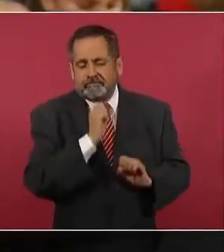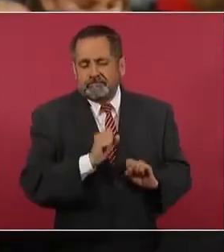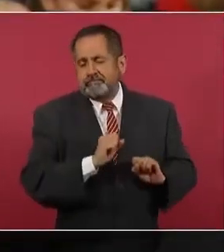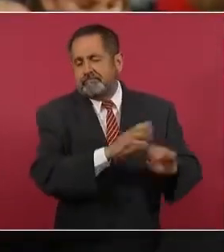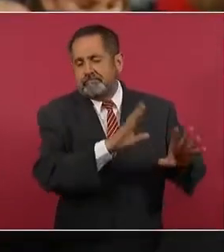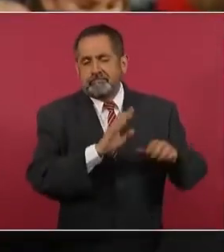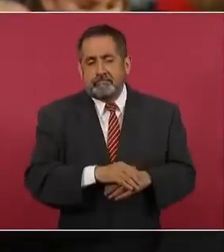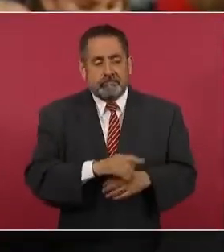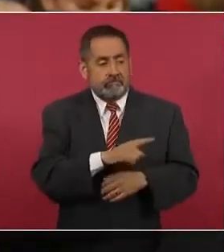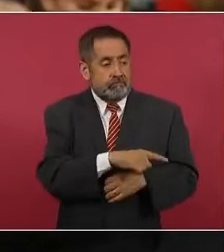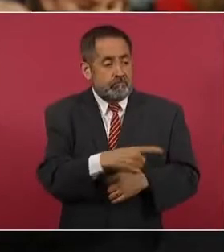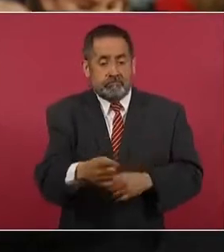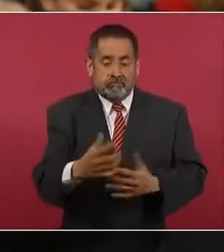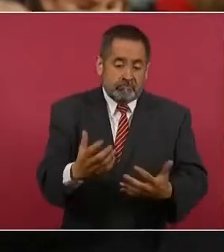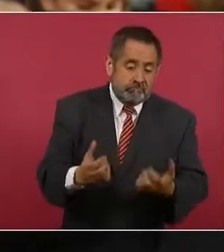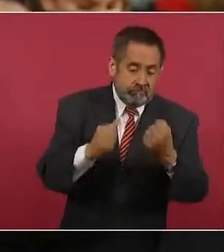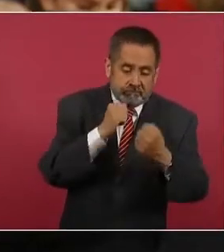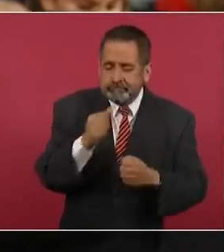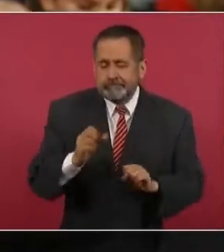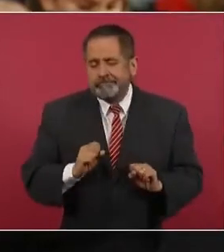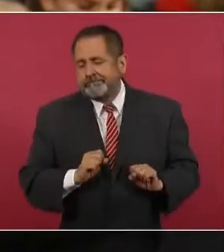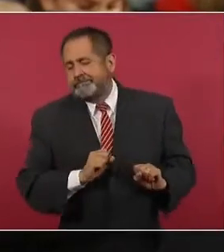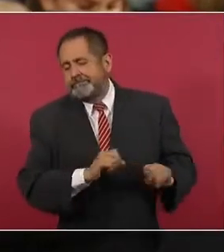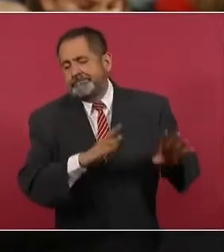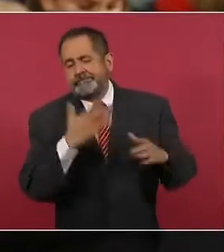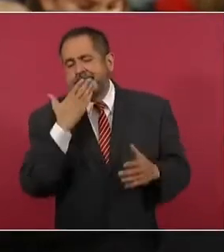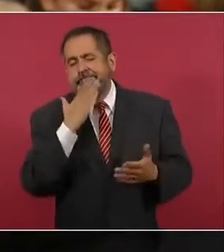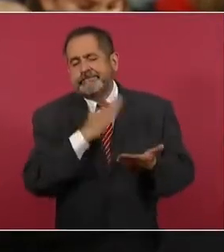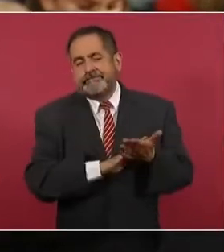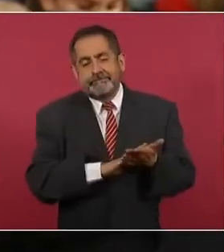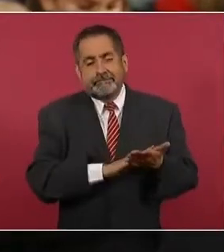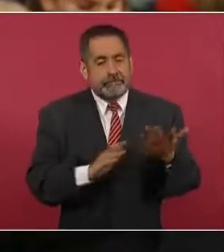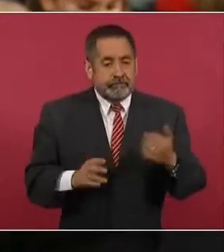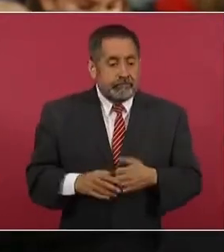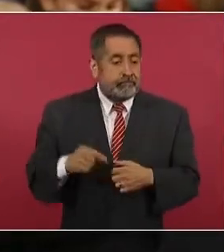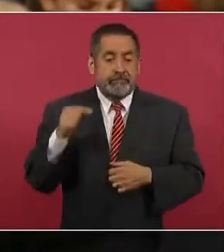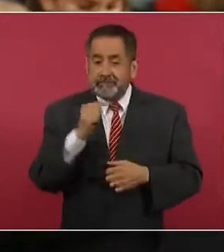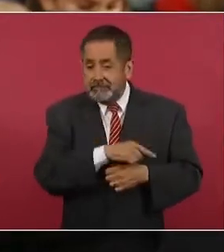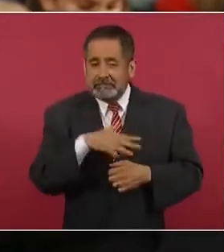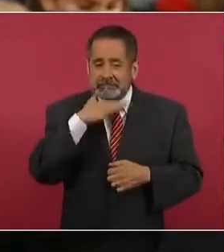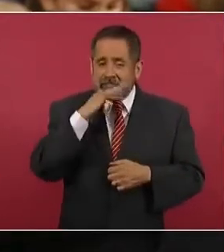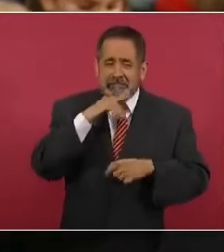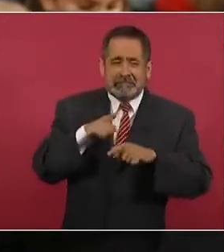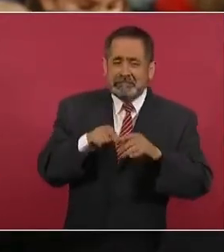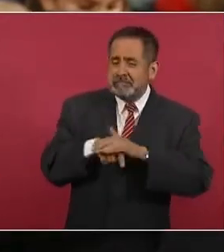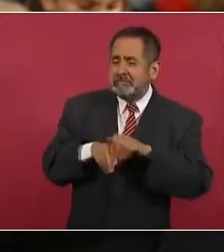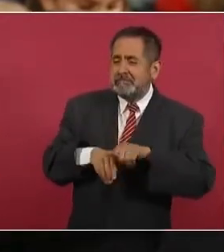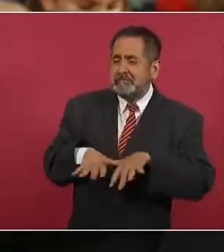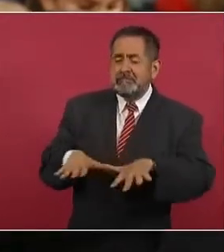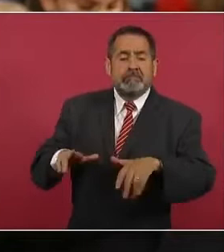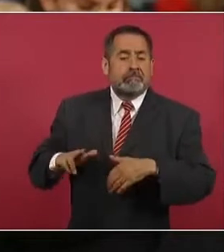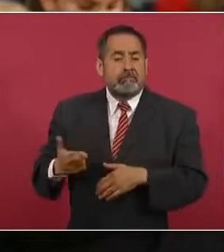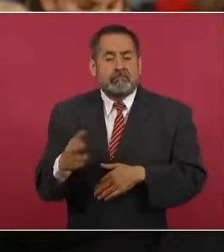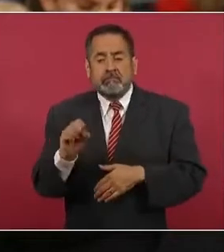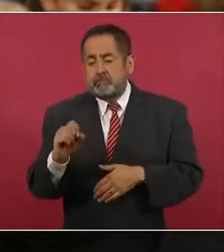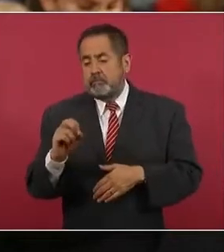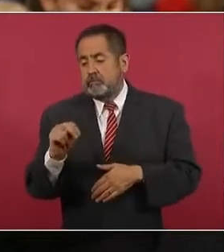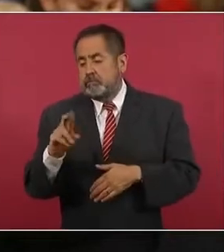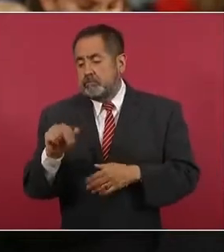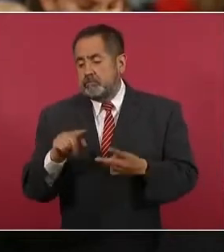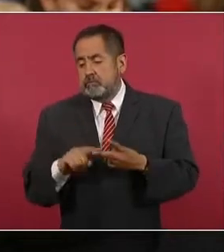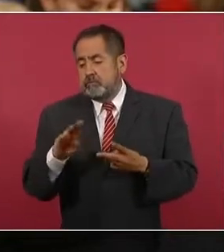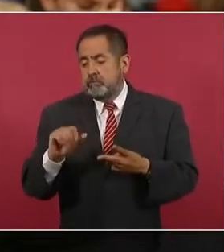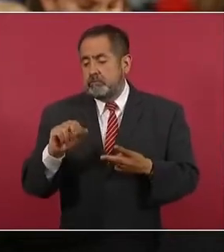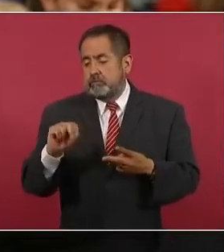el no rescate de ellos en Pasta de Conchos y por el derrame de tóxicos contaminantes en los ríos Sonora, Bacanuchi y